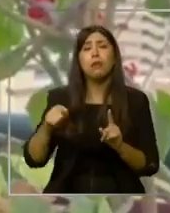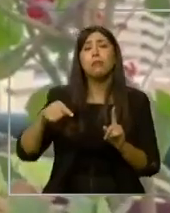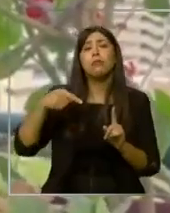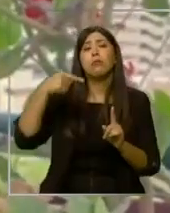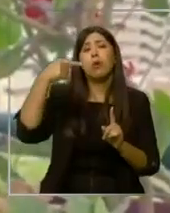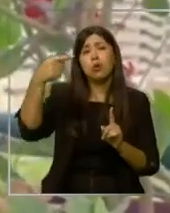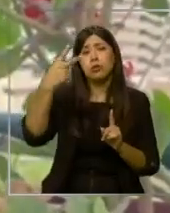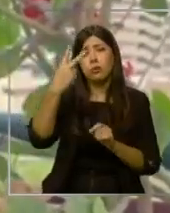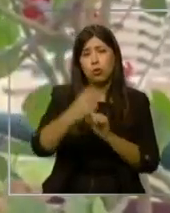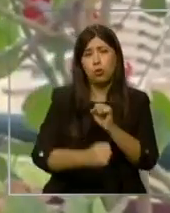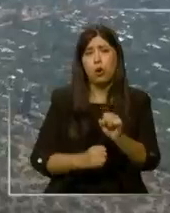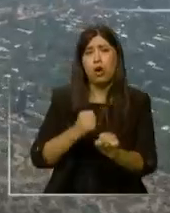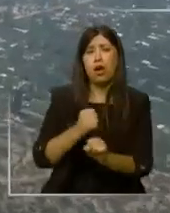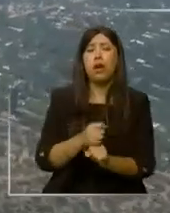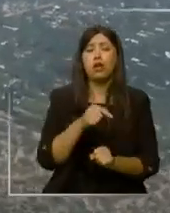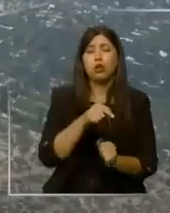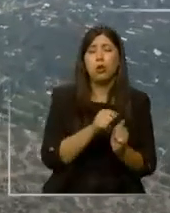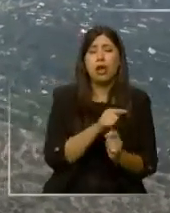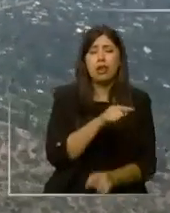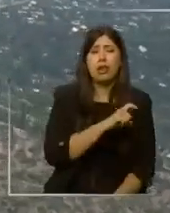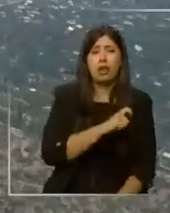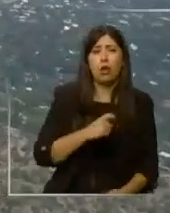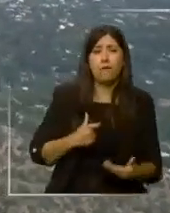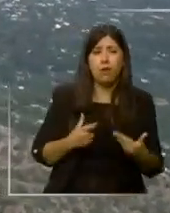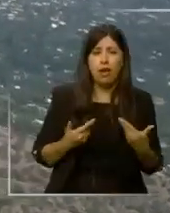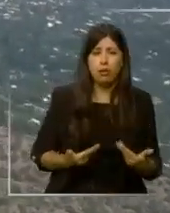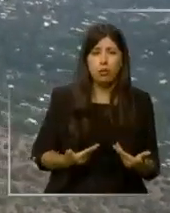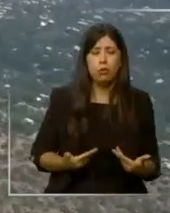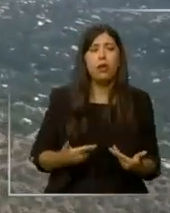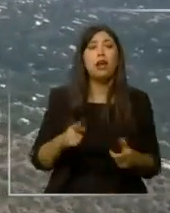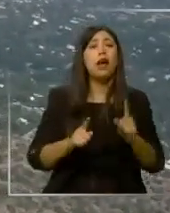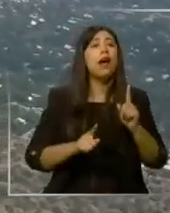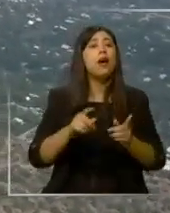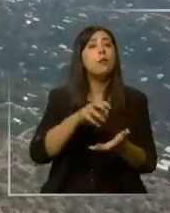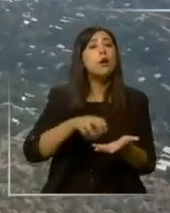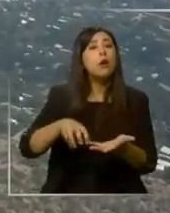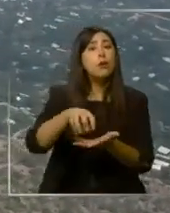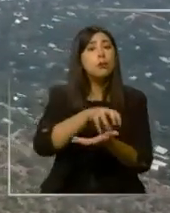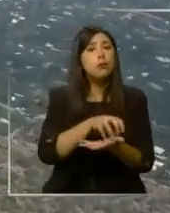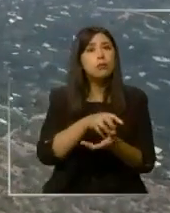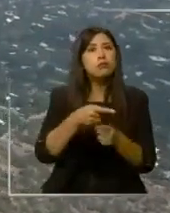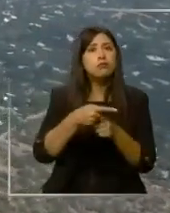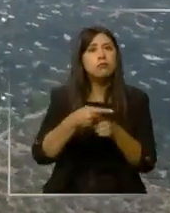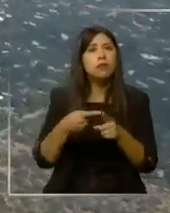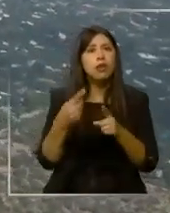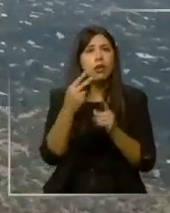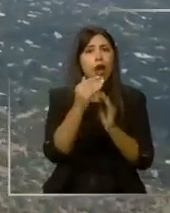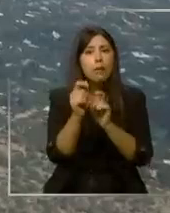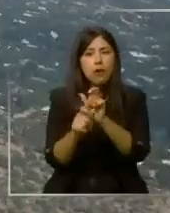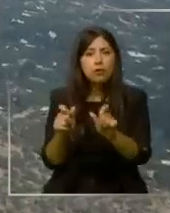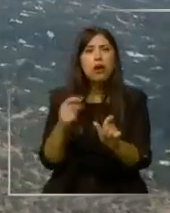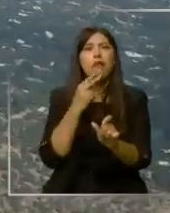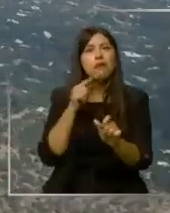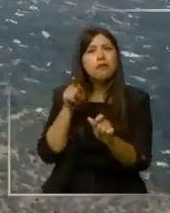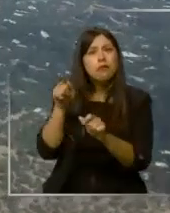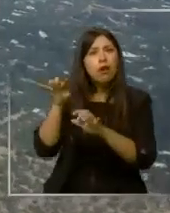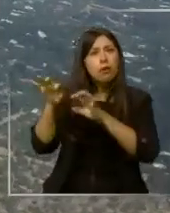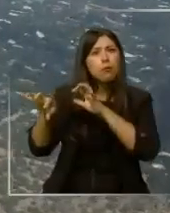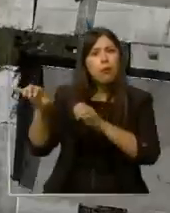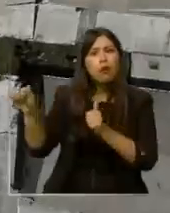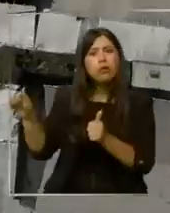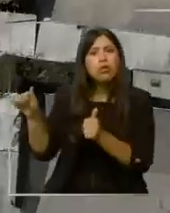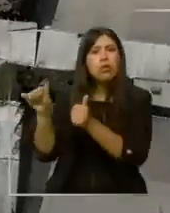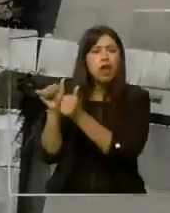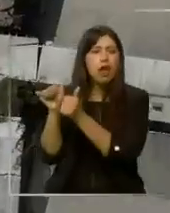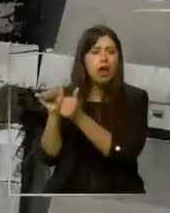24 meses con este gobierno de acuerdo a estudios hay comunas que incluso más de la mitad de su población vive en la falla de San Ramón o cerca de